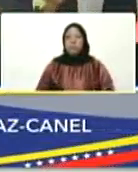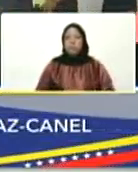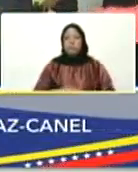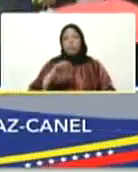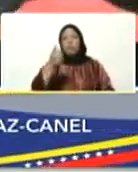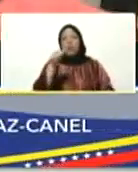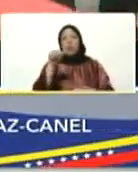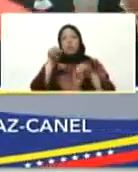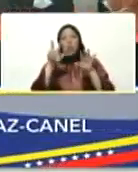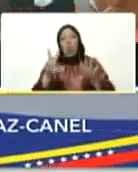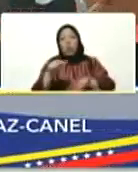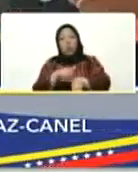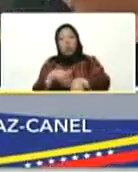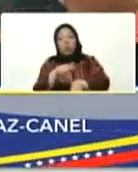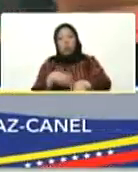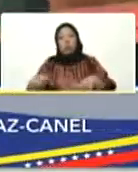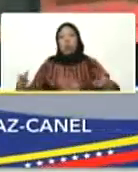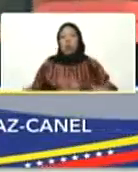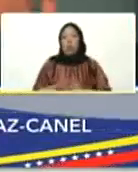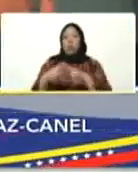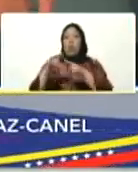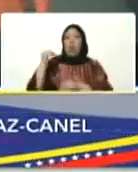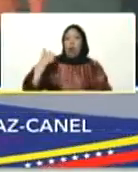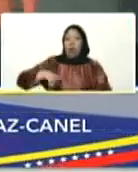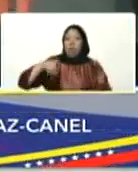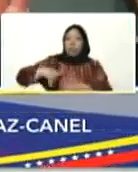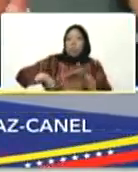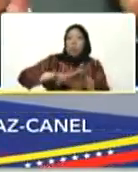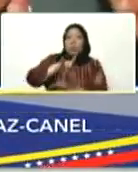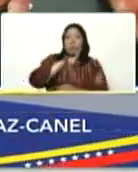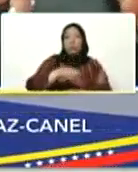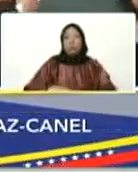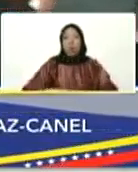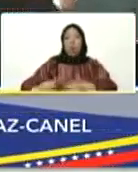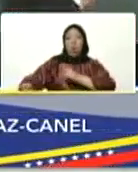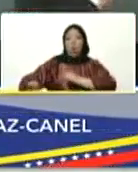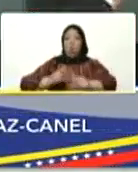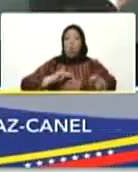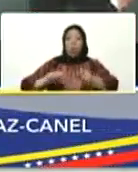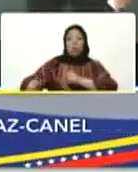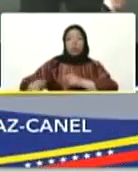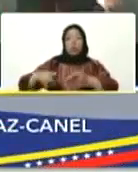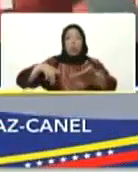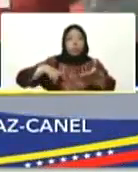18 horas nos tardamos en conseguir los aviones, en hacer las coordinaciones para los vuelos,